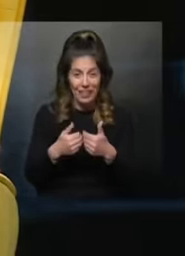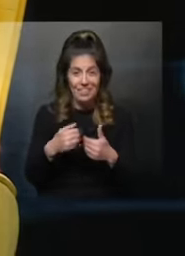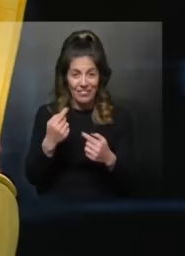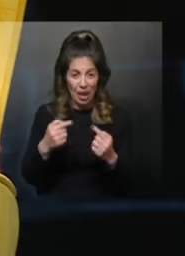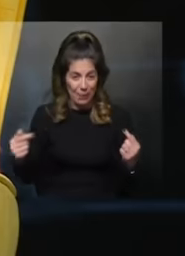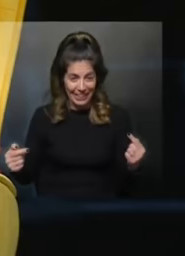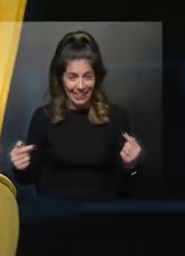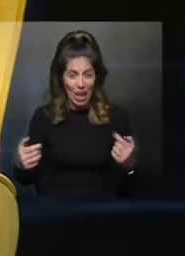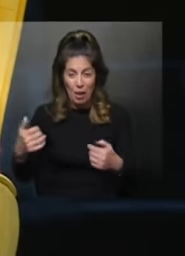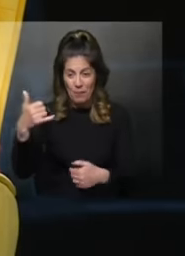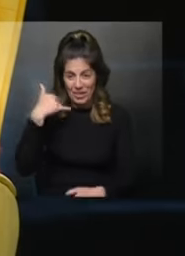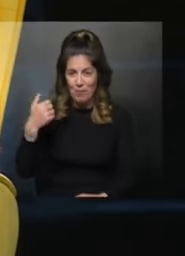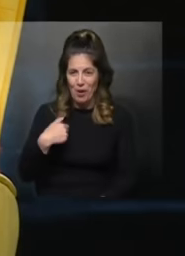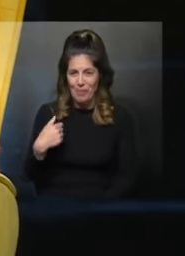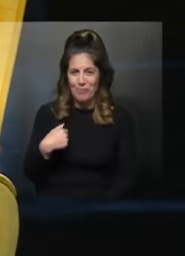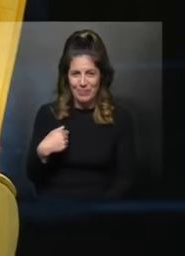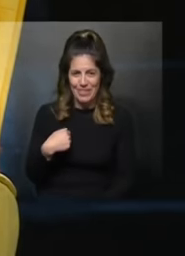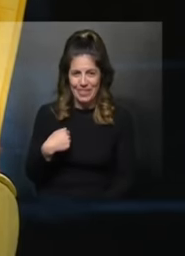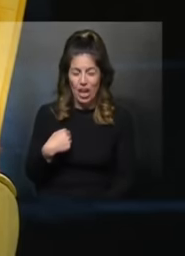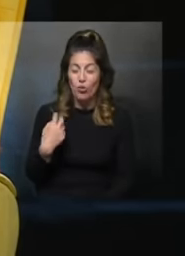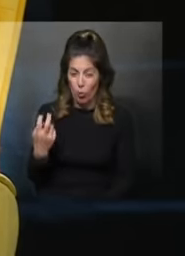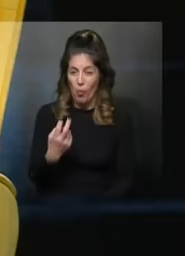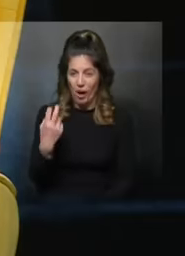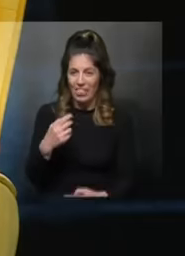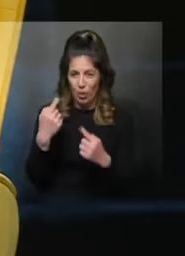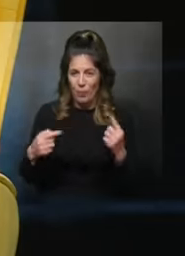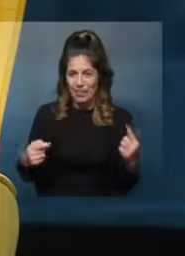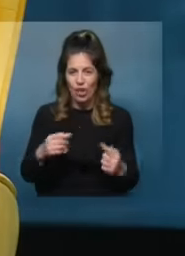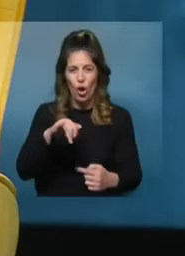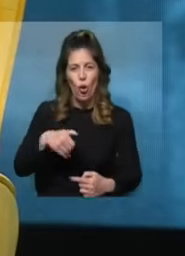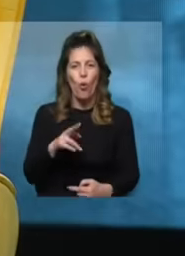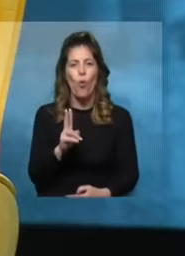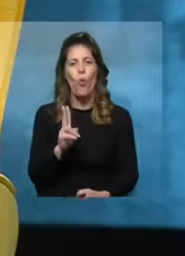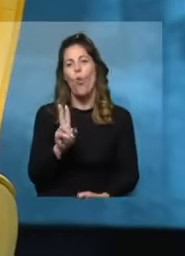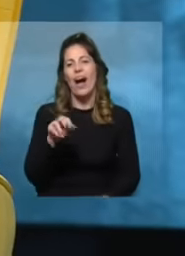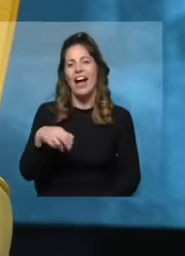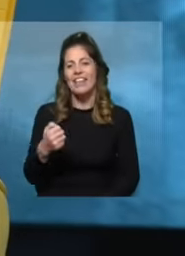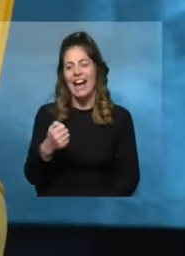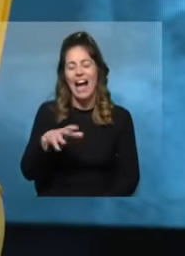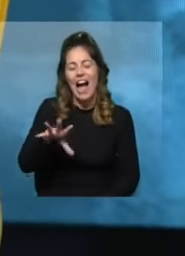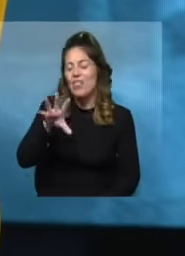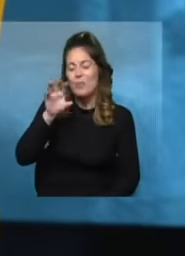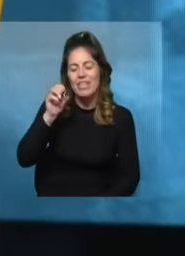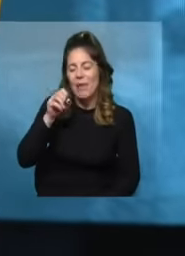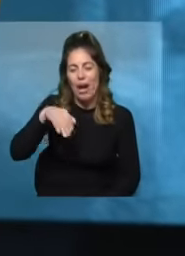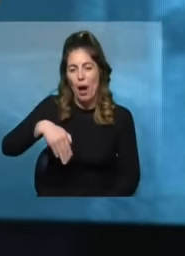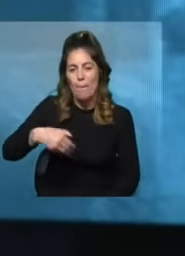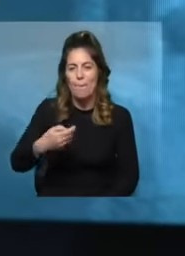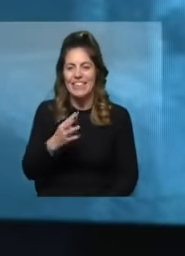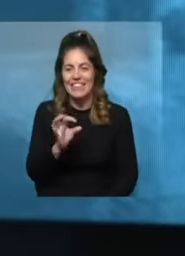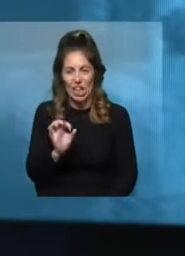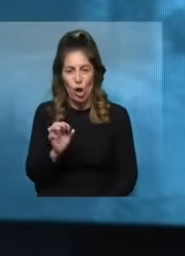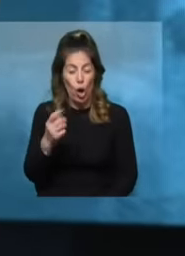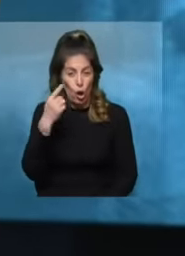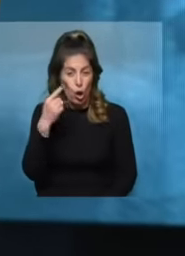mí. Claro. Es decir, estuvo detrás del asunto porque Juana lo admiraba enormemente a Mateo, además. Ella conoció a